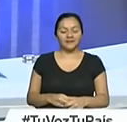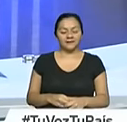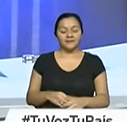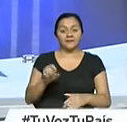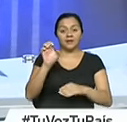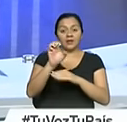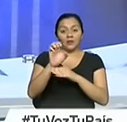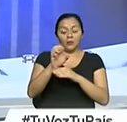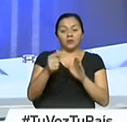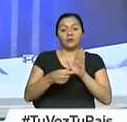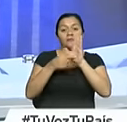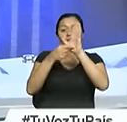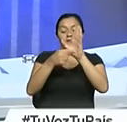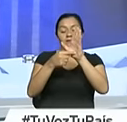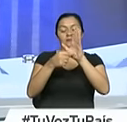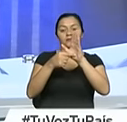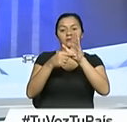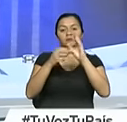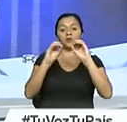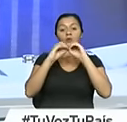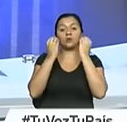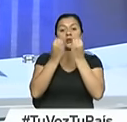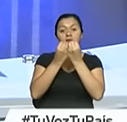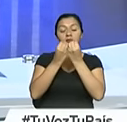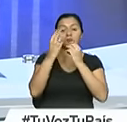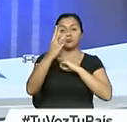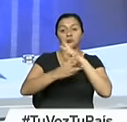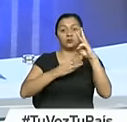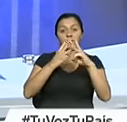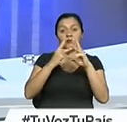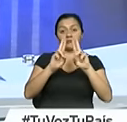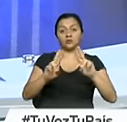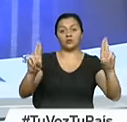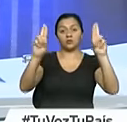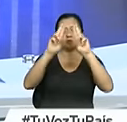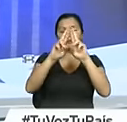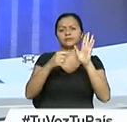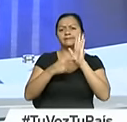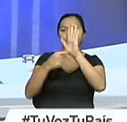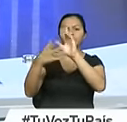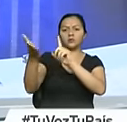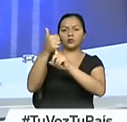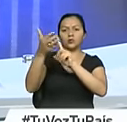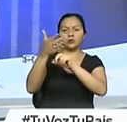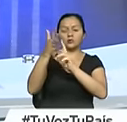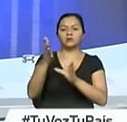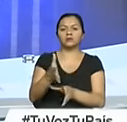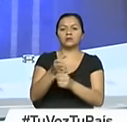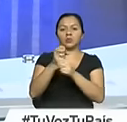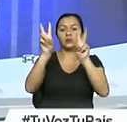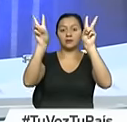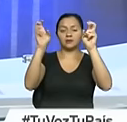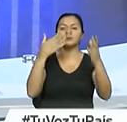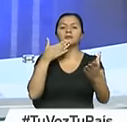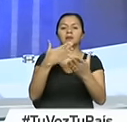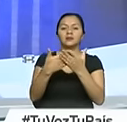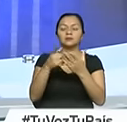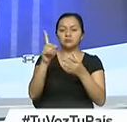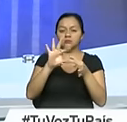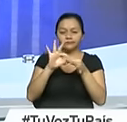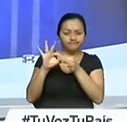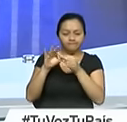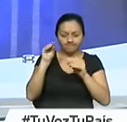Ecuador expuso ante la Organización Mundial de las Naciones Unidas los logros alcanzados en seguridad ciudadana, esto gracias a la